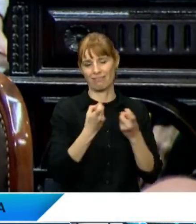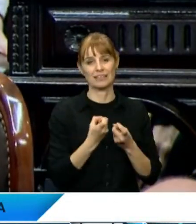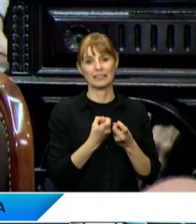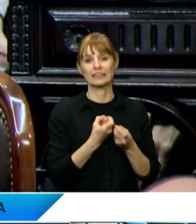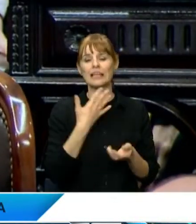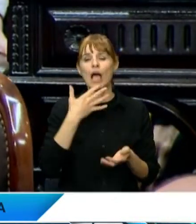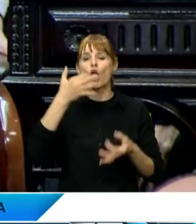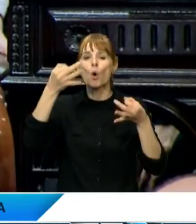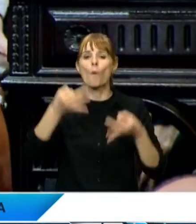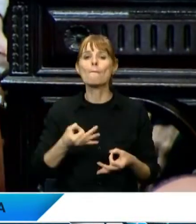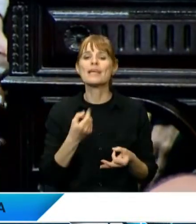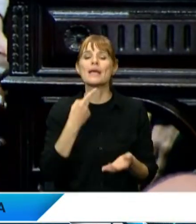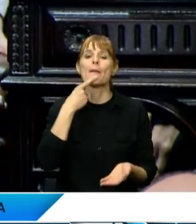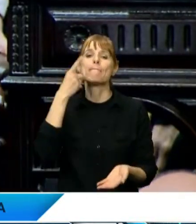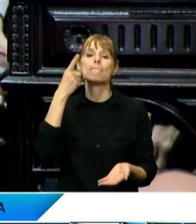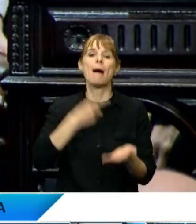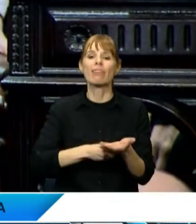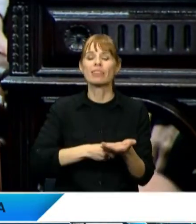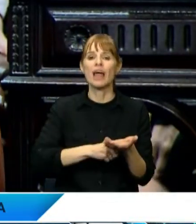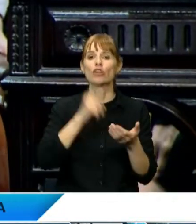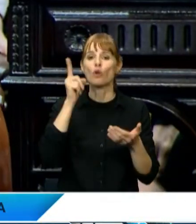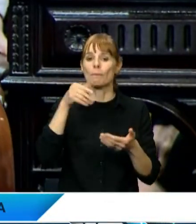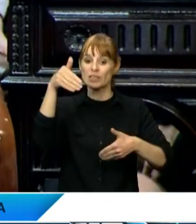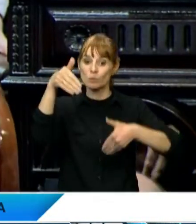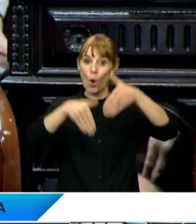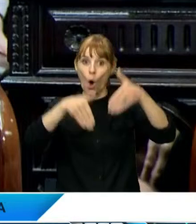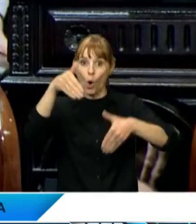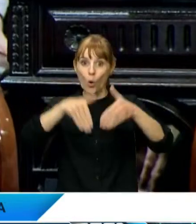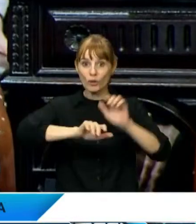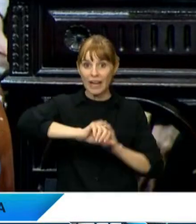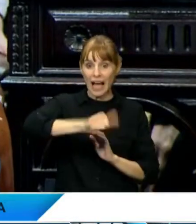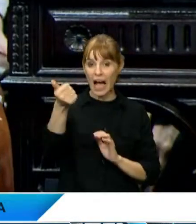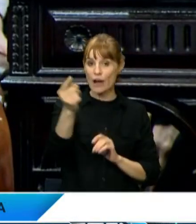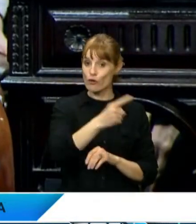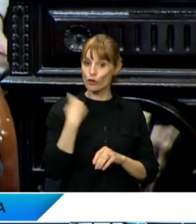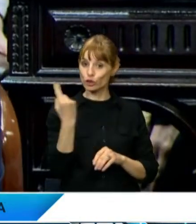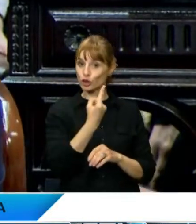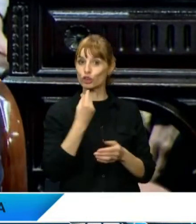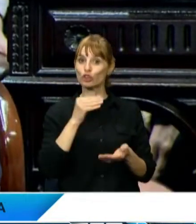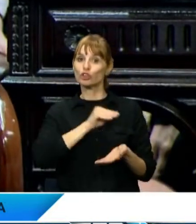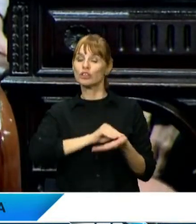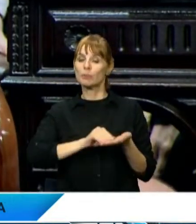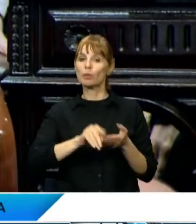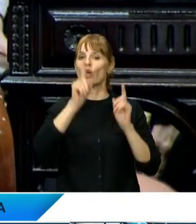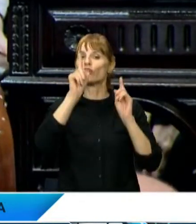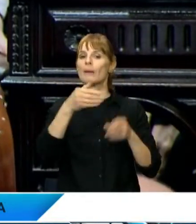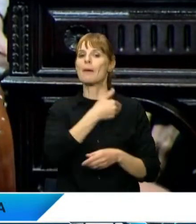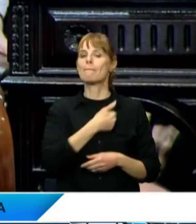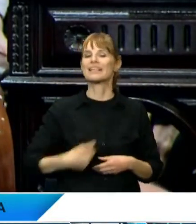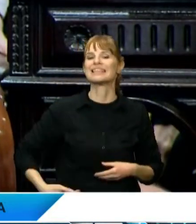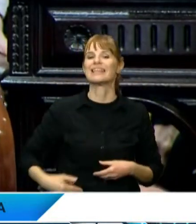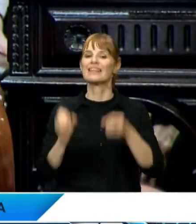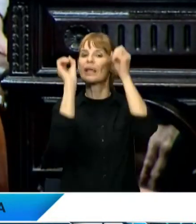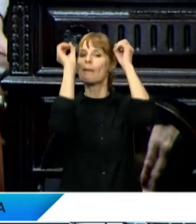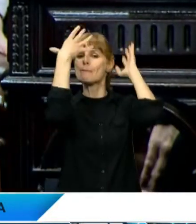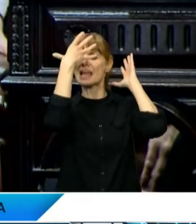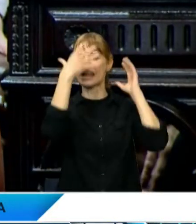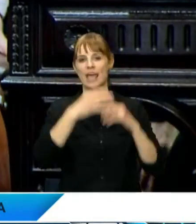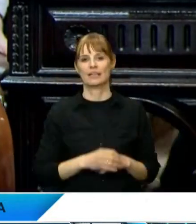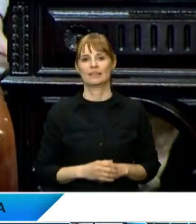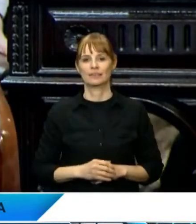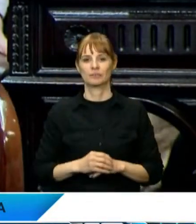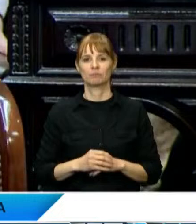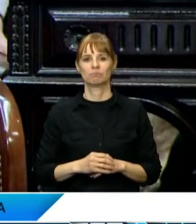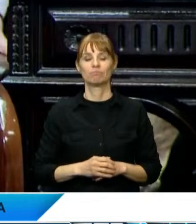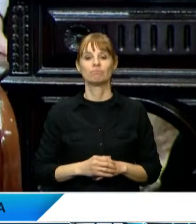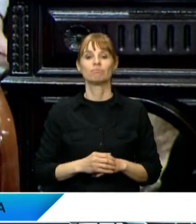el mandato que nos dieron las urnas, a nosotros los diputados y al presidente Milei.